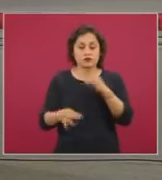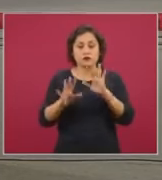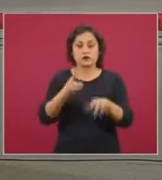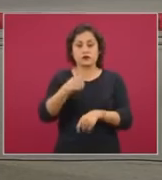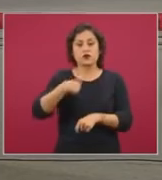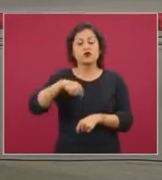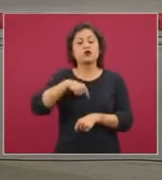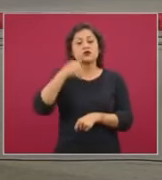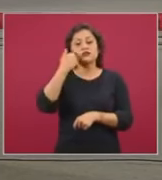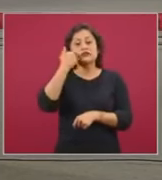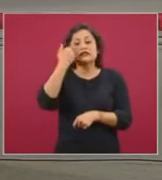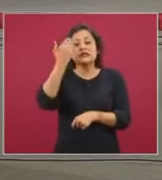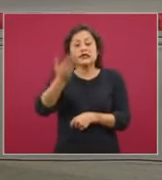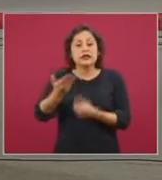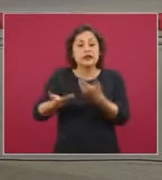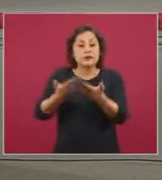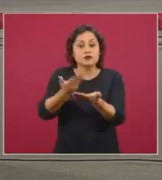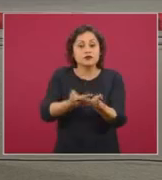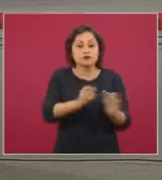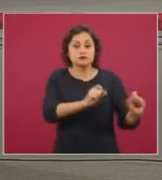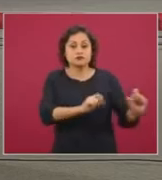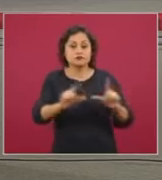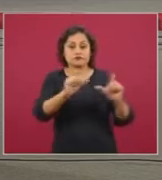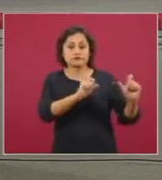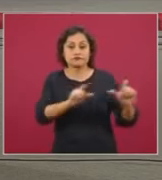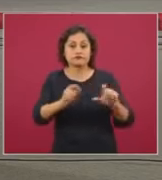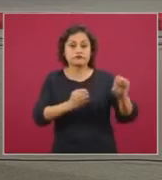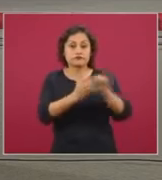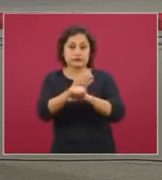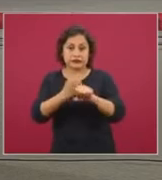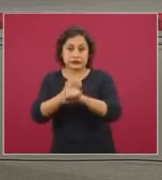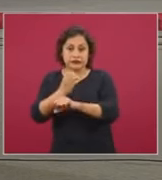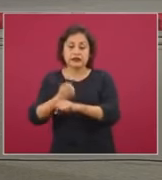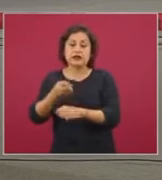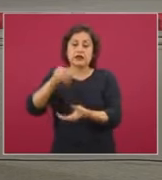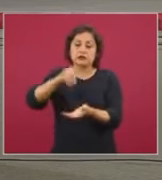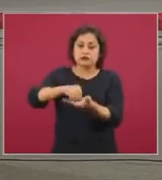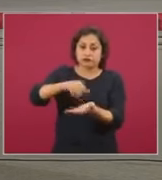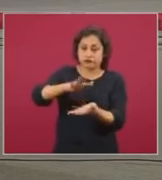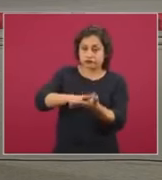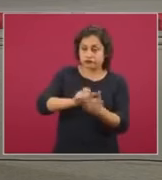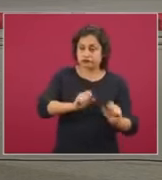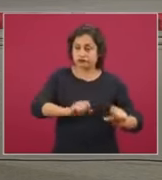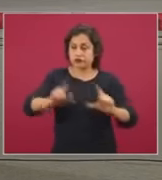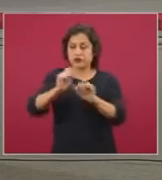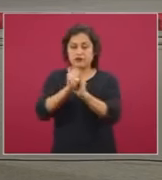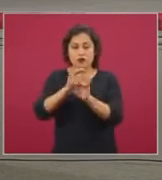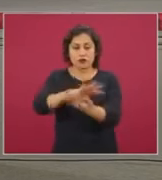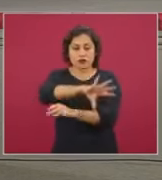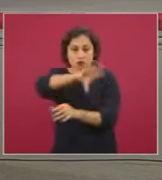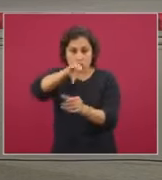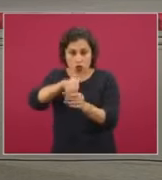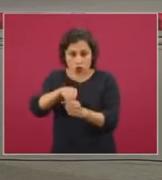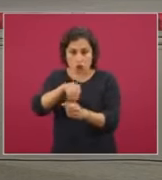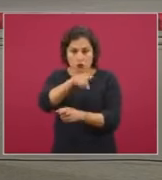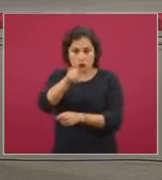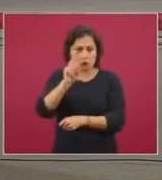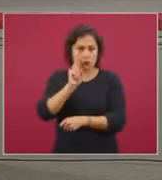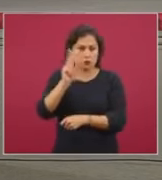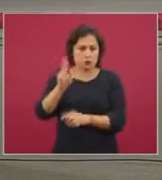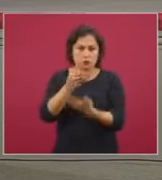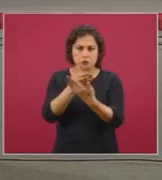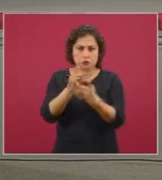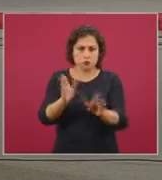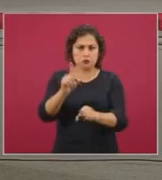el panorama de cada una de las entidades. El boletín está público, lo pueden ver en la página de